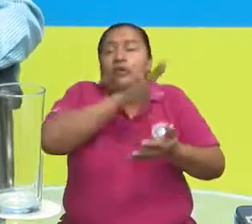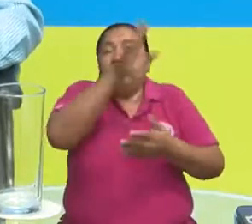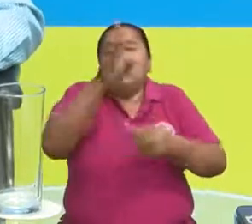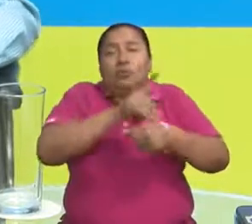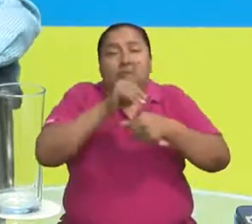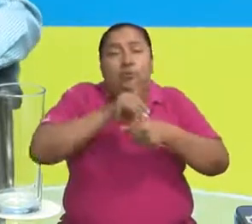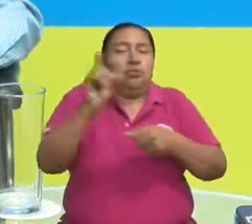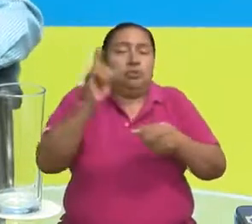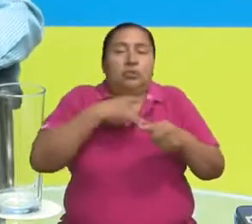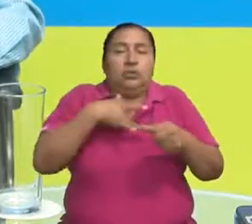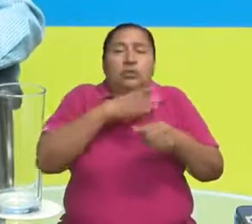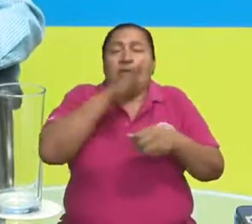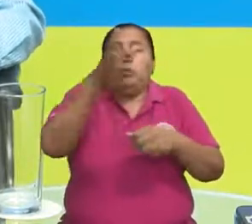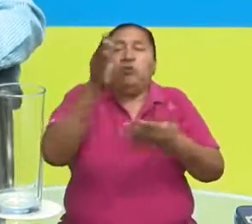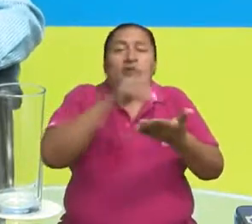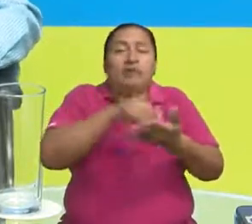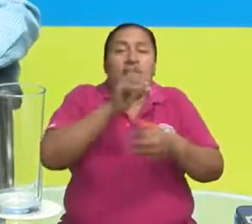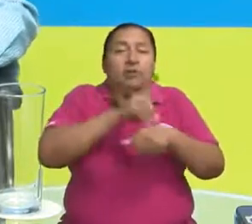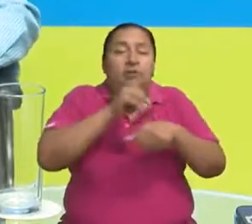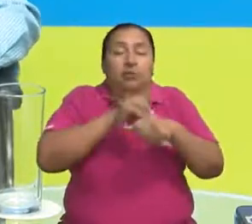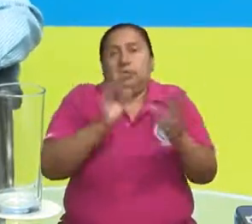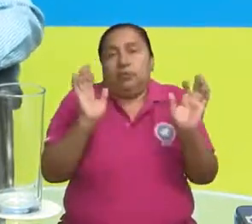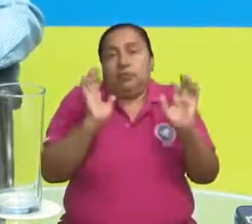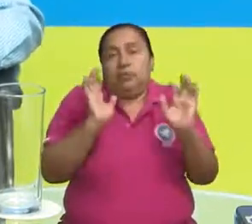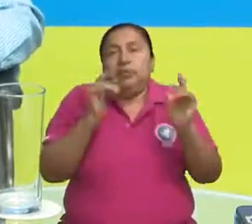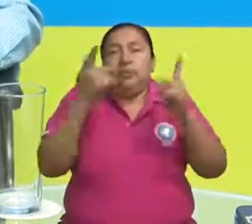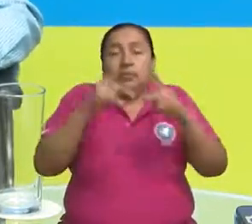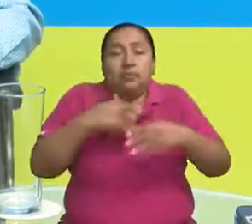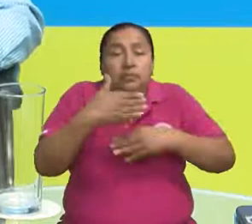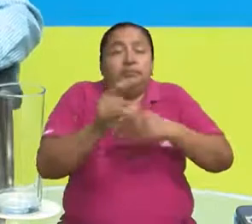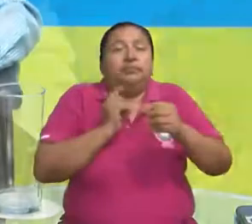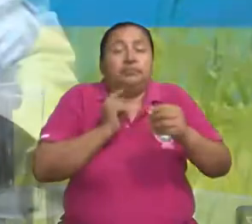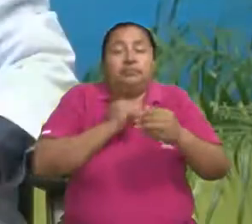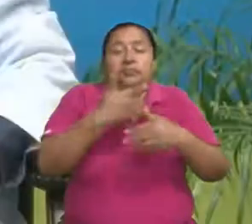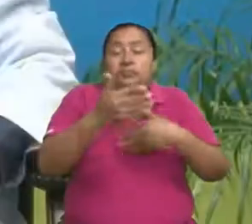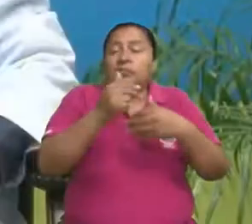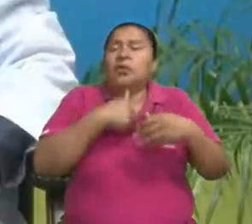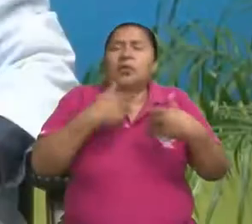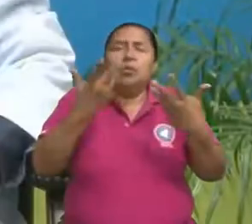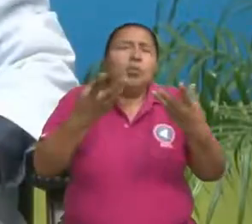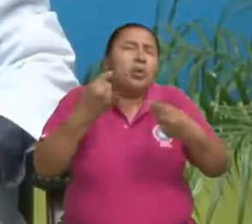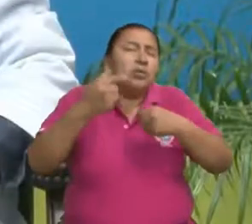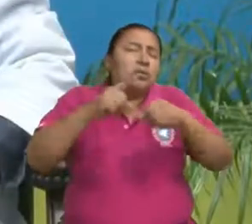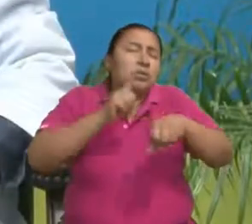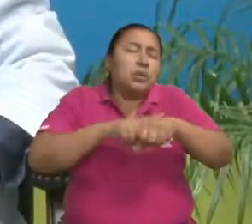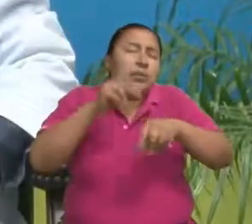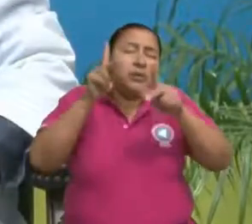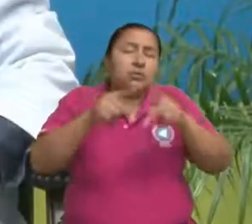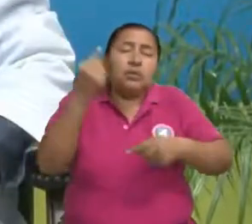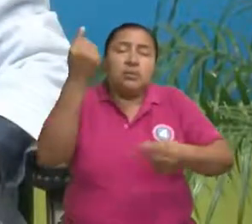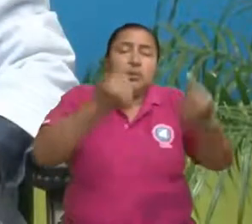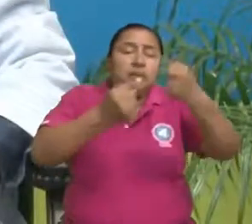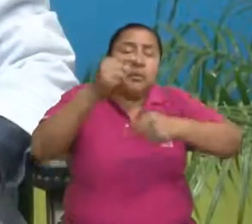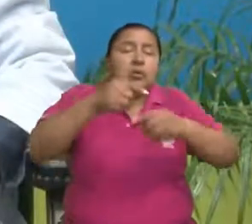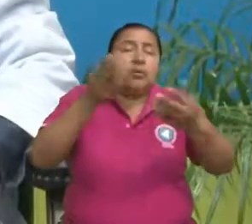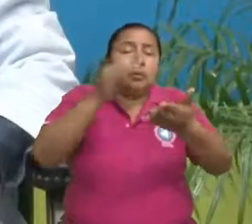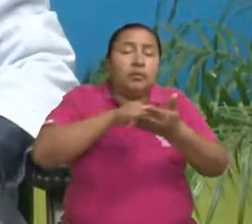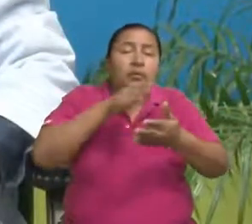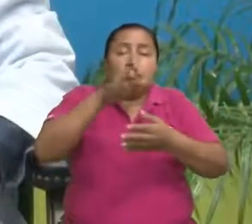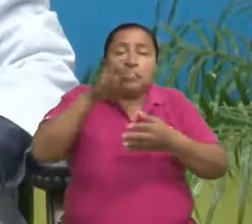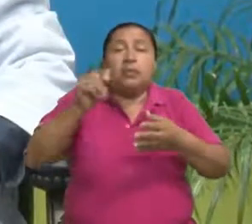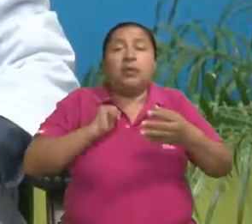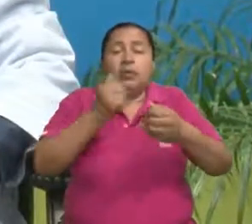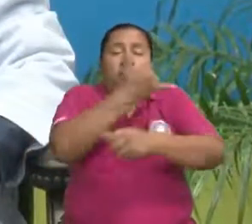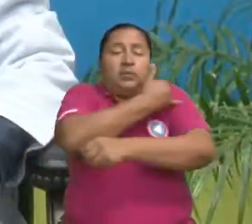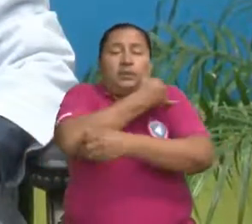No hay necesidad, pues, que acudir al hospital. Pensamiento de acudir al hospital. Pero ¿qué tanto acuden las personas al hospital por esta infección en el oído?